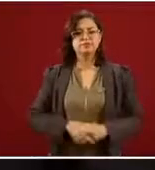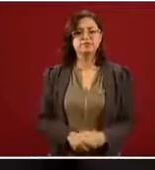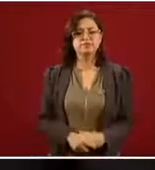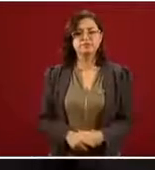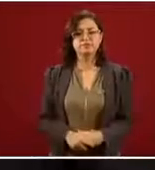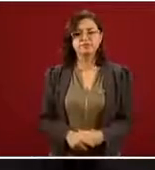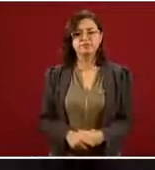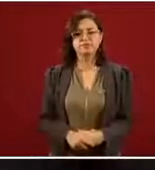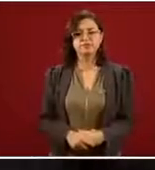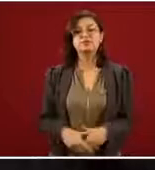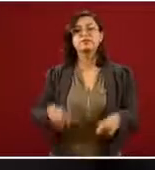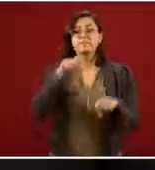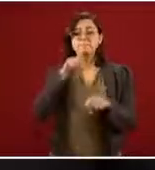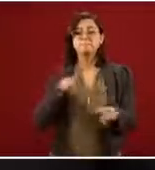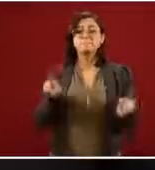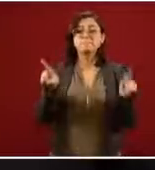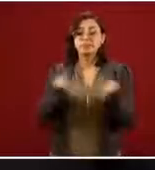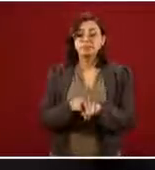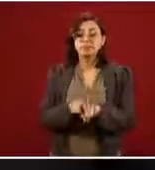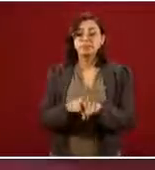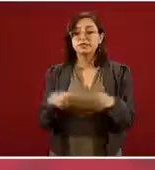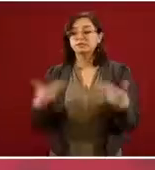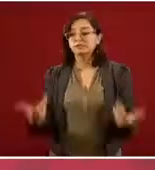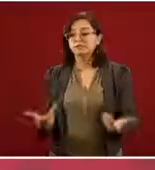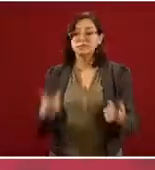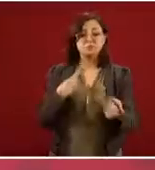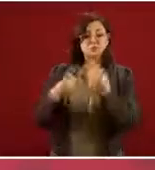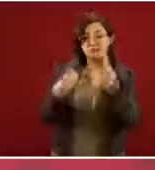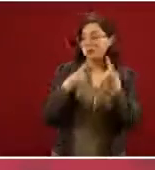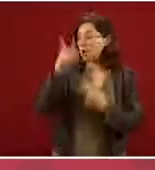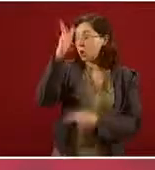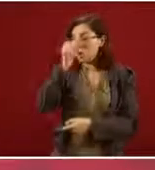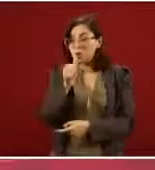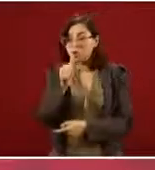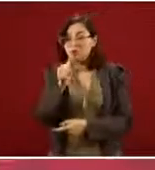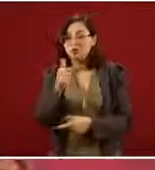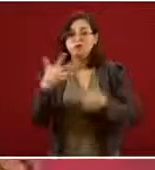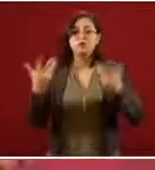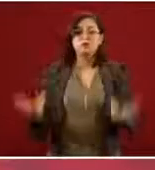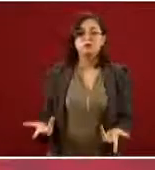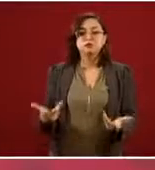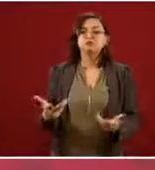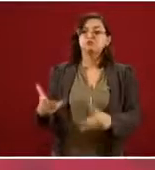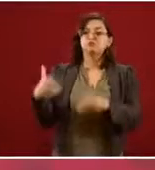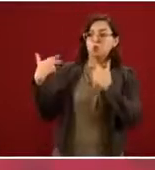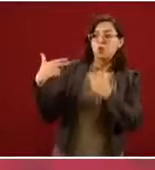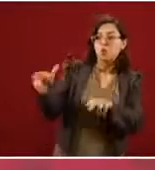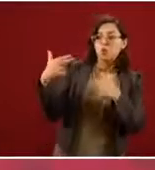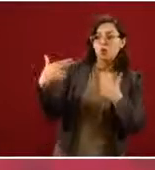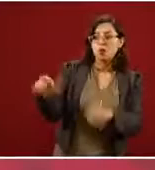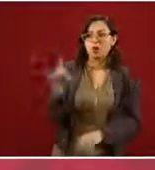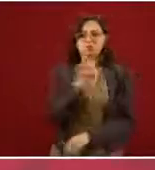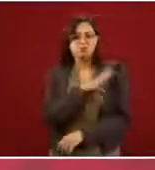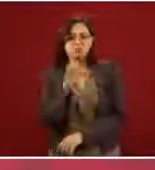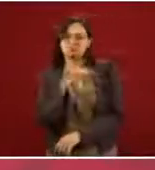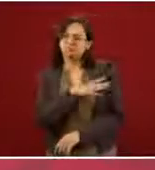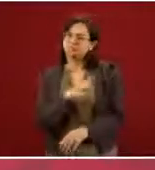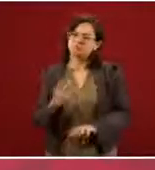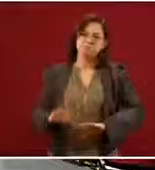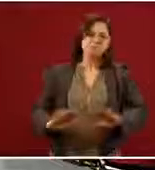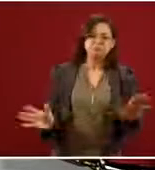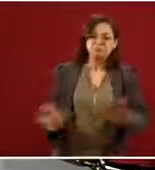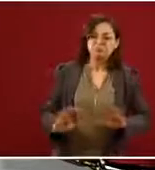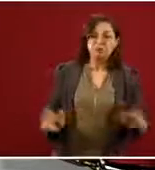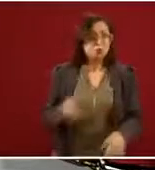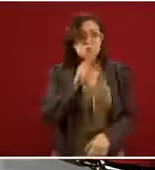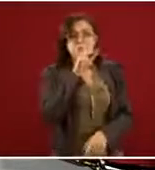Y también, si no llega a un arreglo, no hay que tenerle miedo a la huelga. ¿No le preocupa que haya una huelga? No.